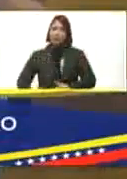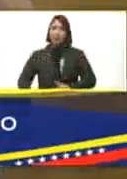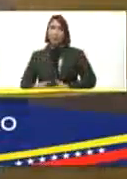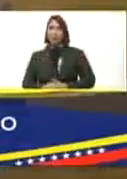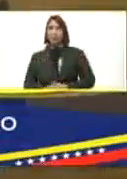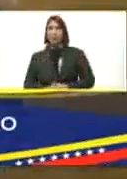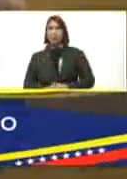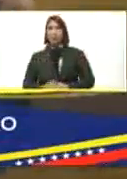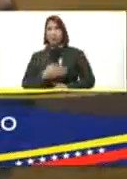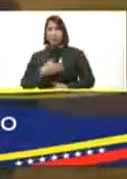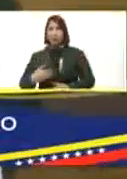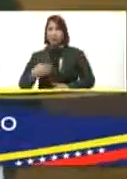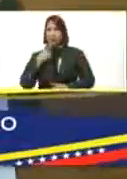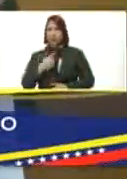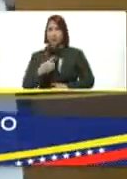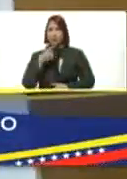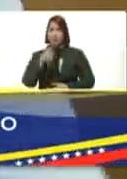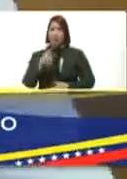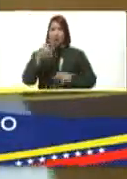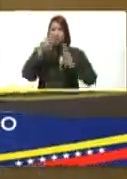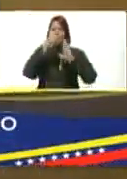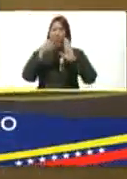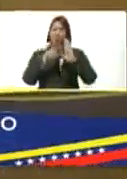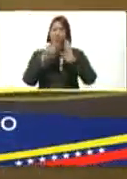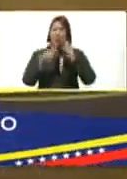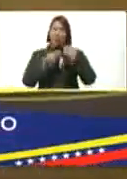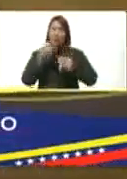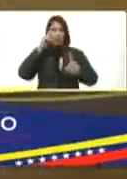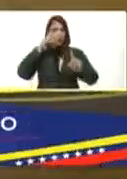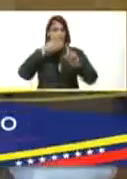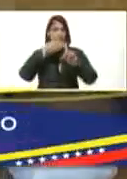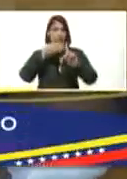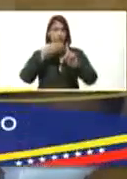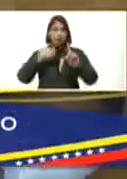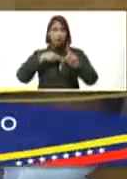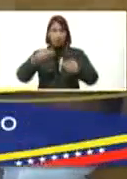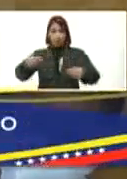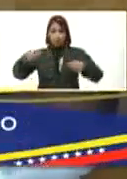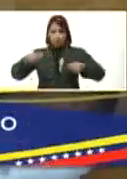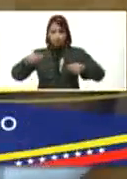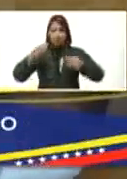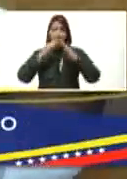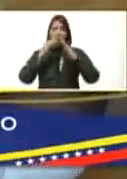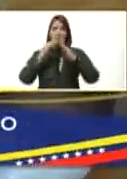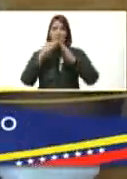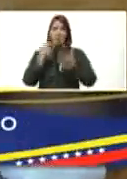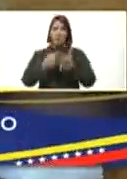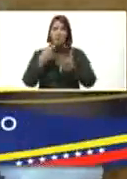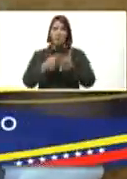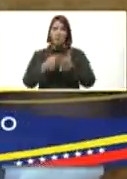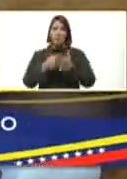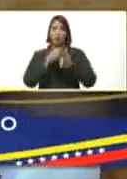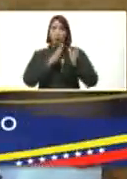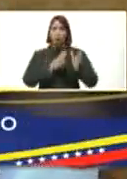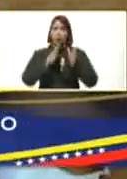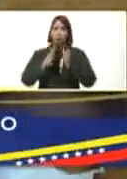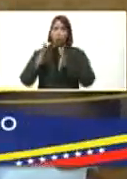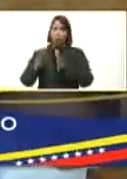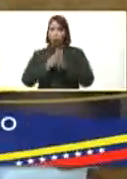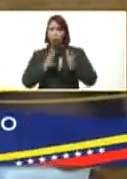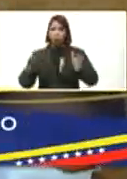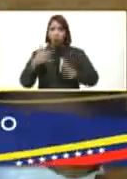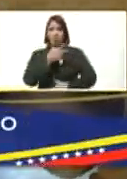porque quiero resaltar que en este documento se hace énfasis de que estoy recibiendo la vivienda para cancelarla en cómodas cuotas en un plazo de